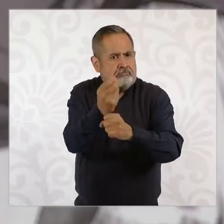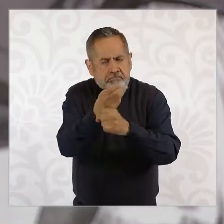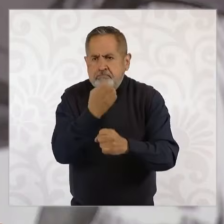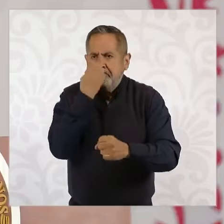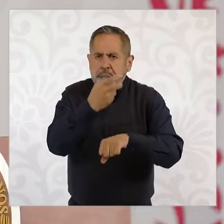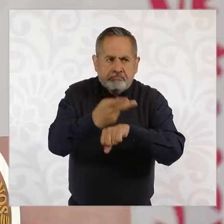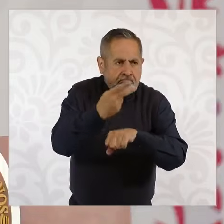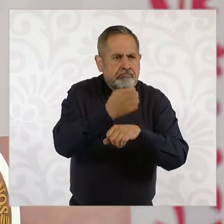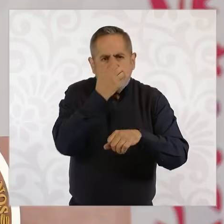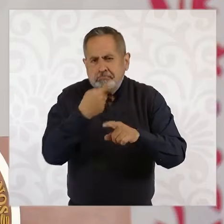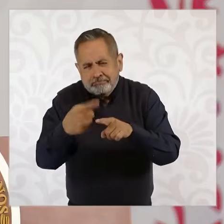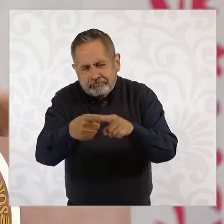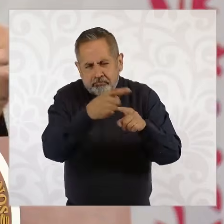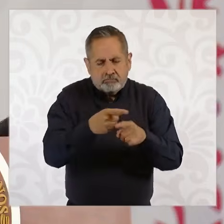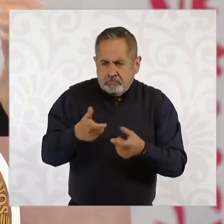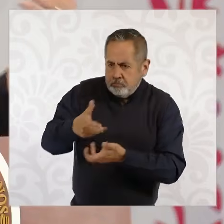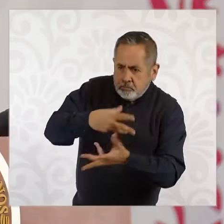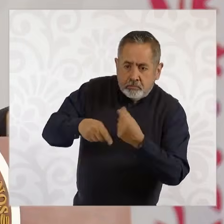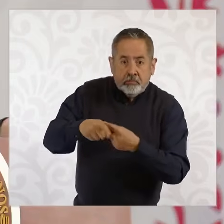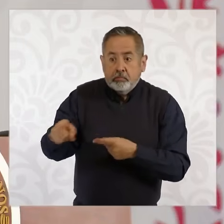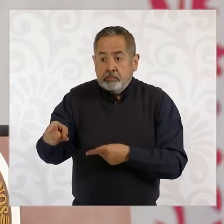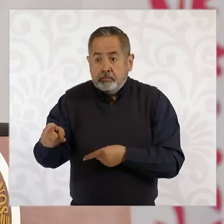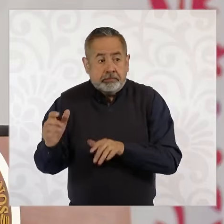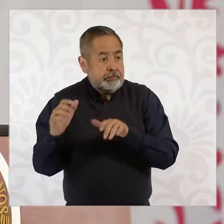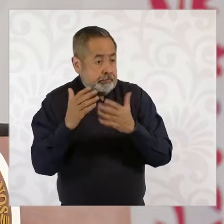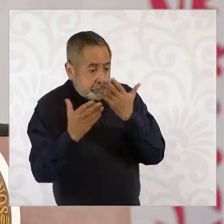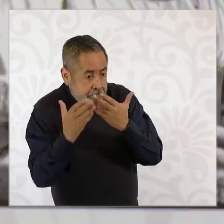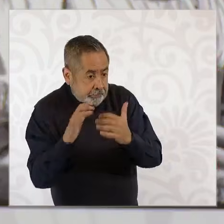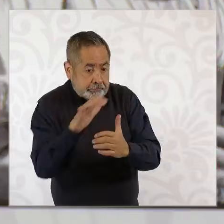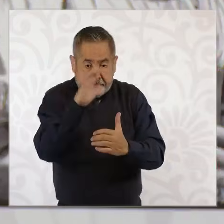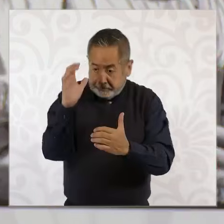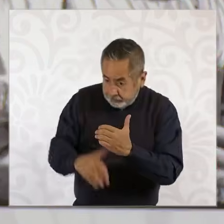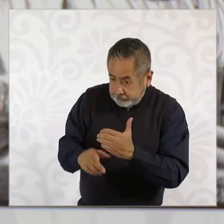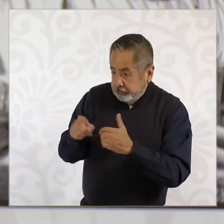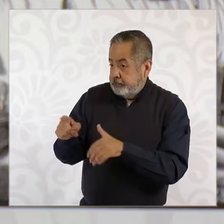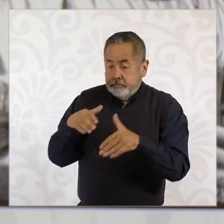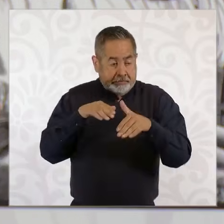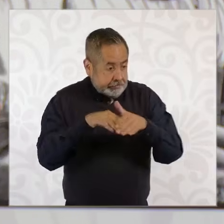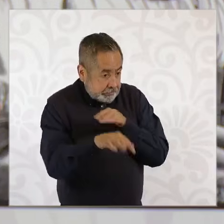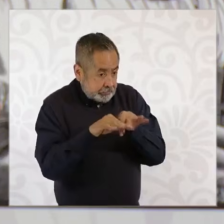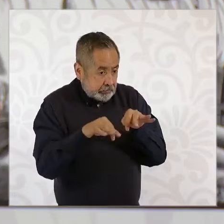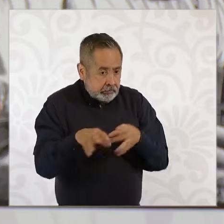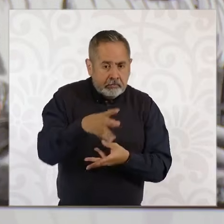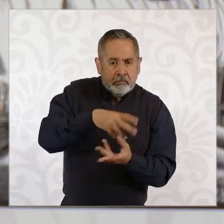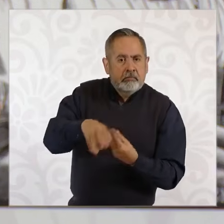de manera sustentable, pues genera todas las condiciones para garantizar un empleo para las y los jóvenes.